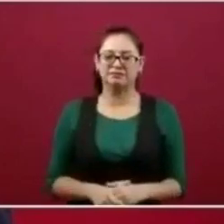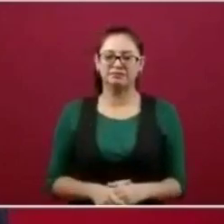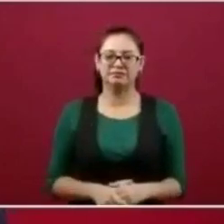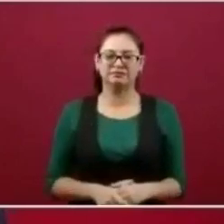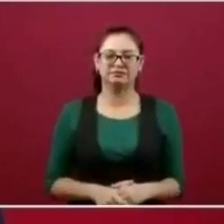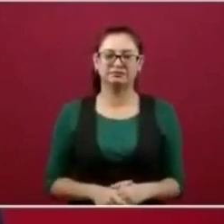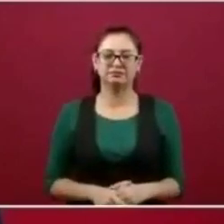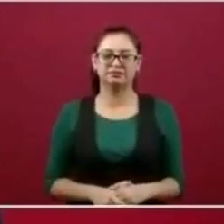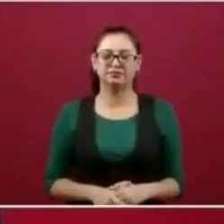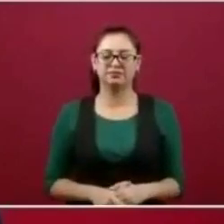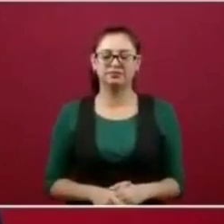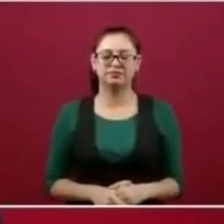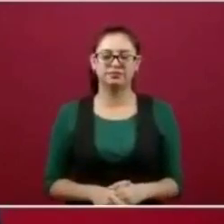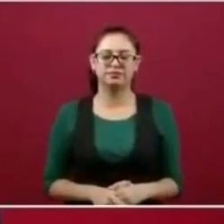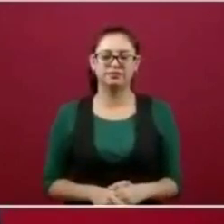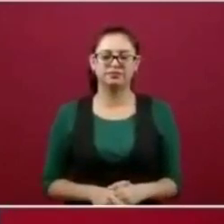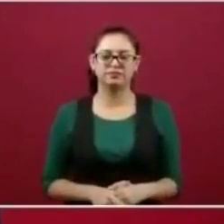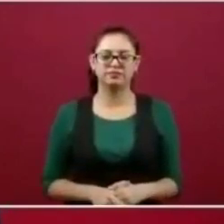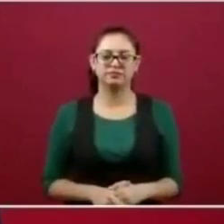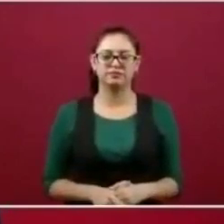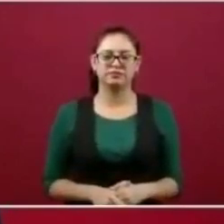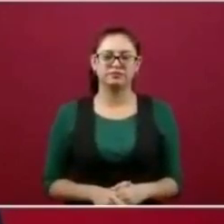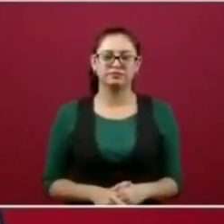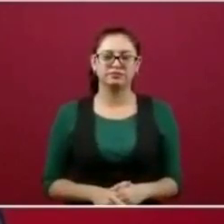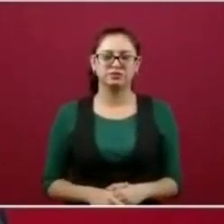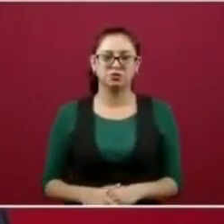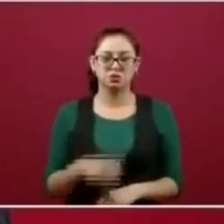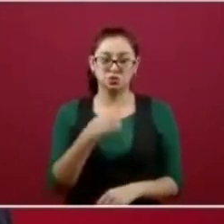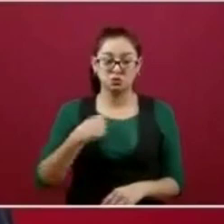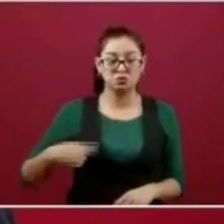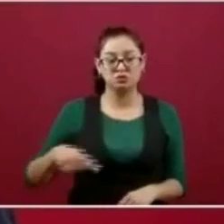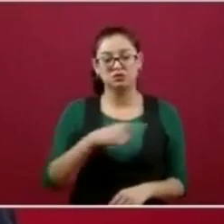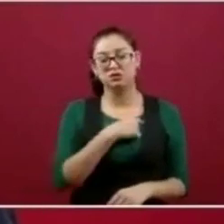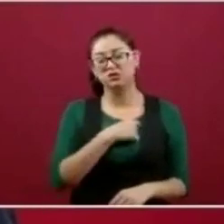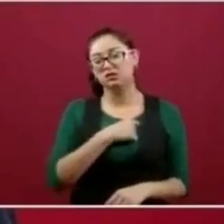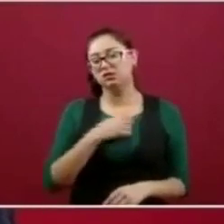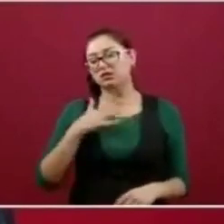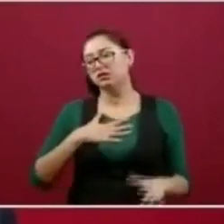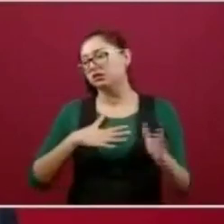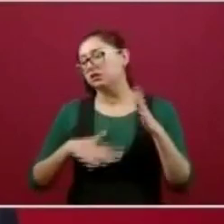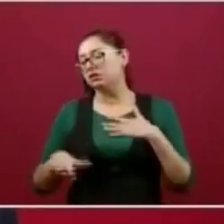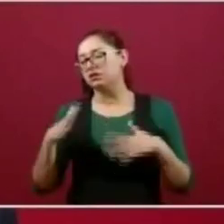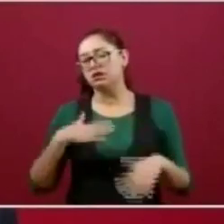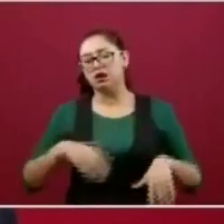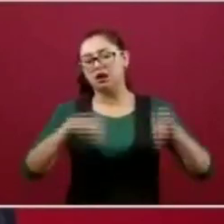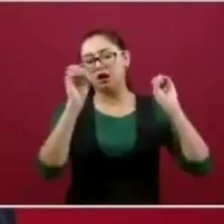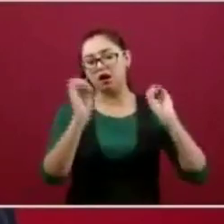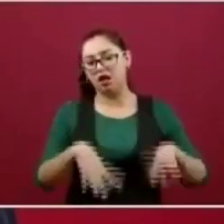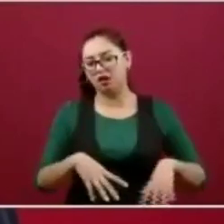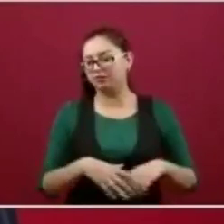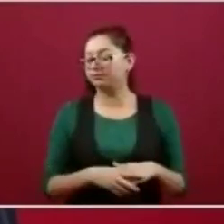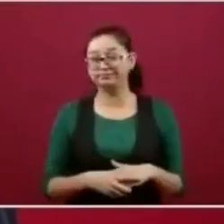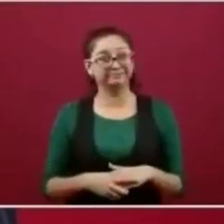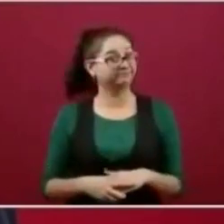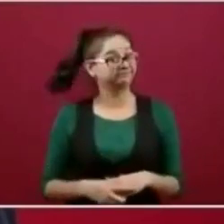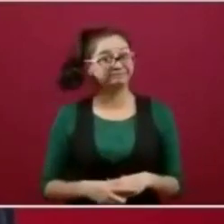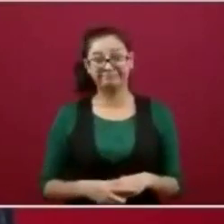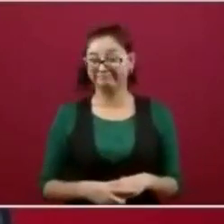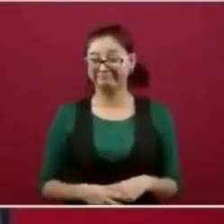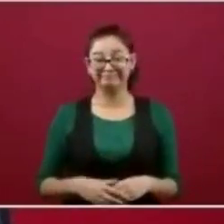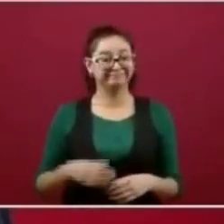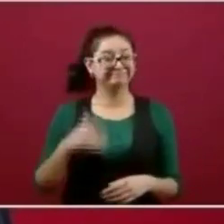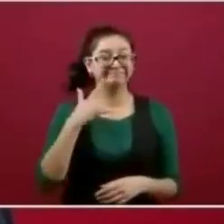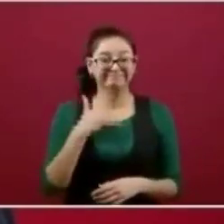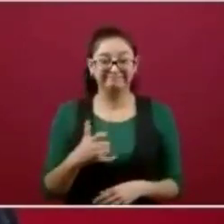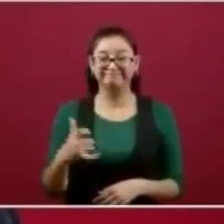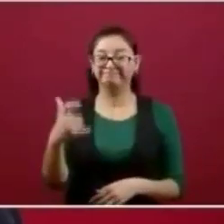No nos vamos a cansar. Somos muy perseverantes, somos